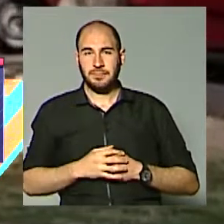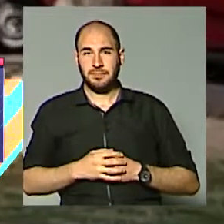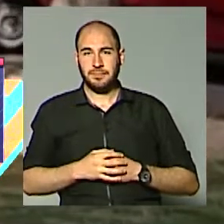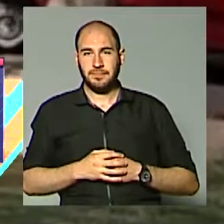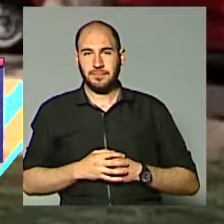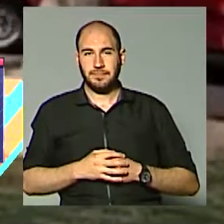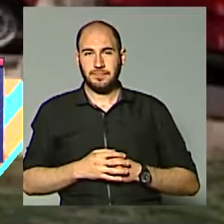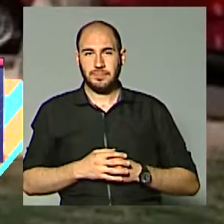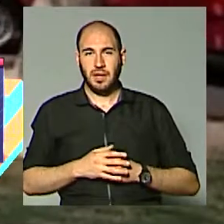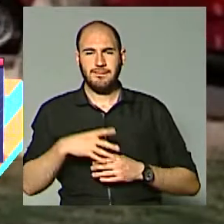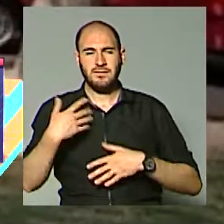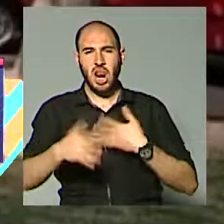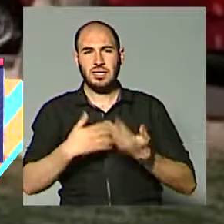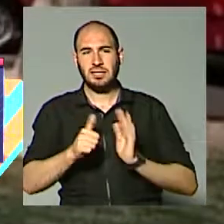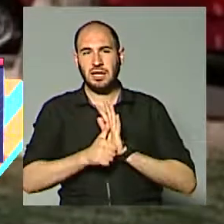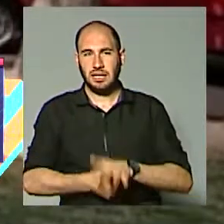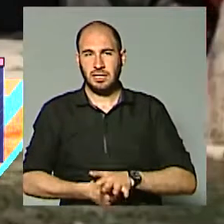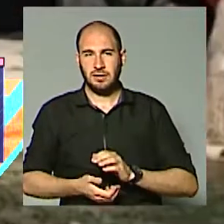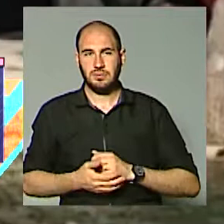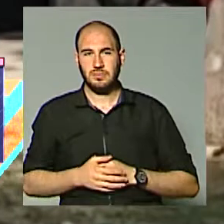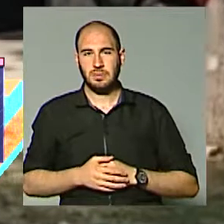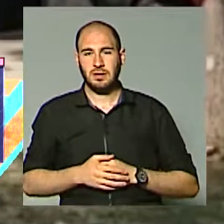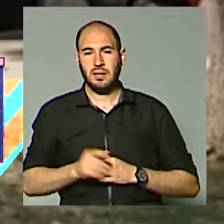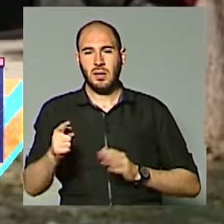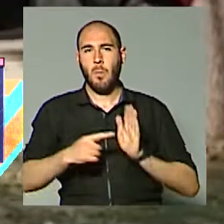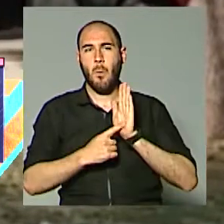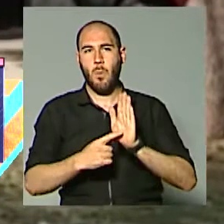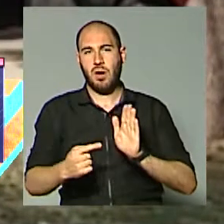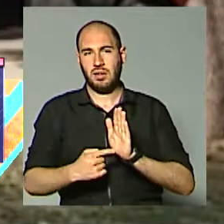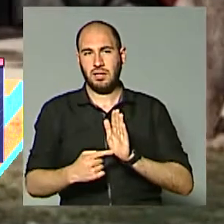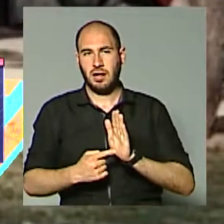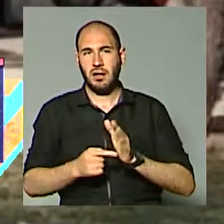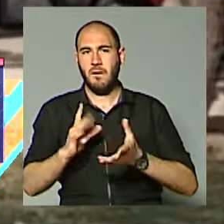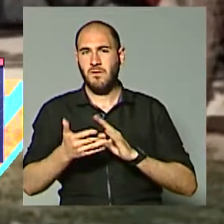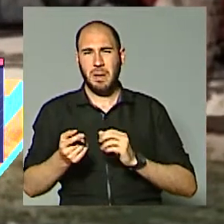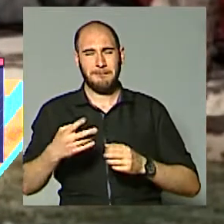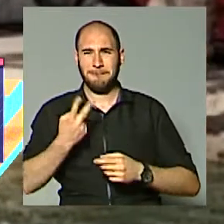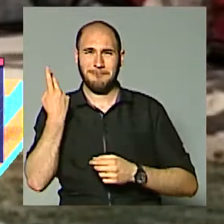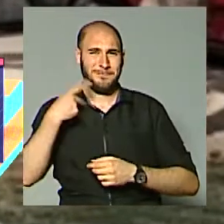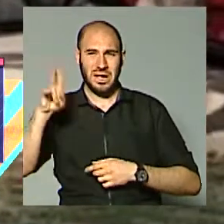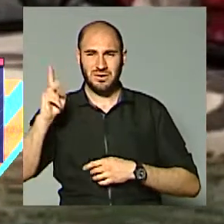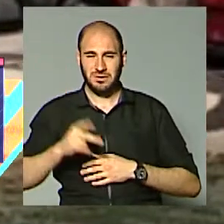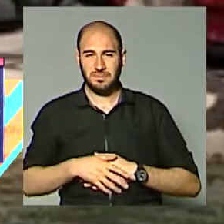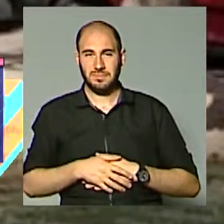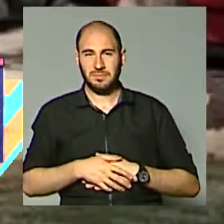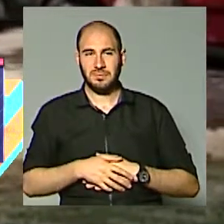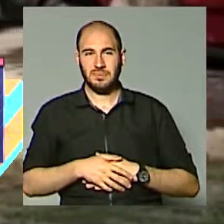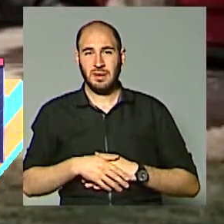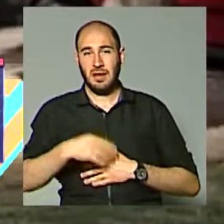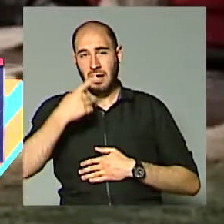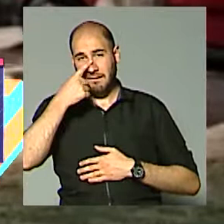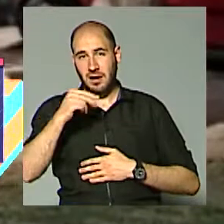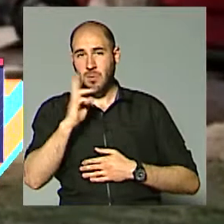que la violencia de género, cuando se expresa de su manera más cruenta, termina con